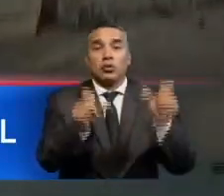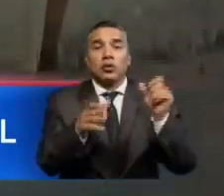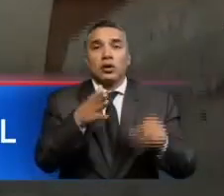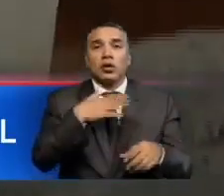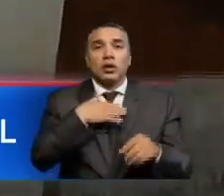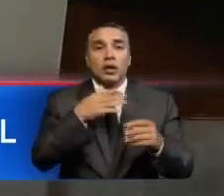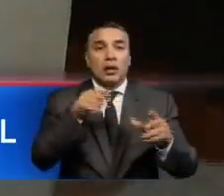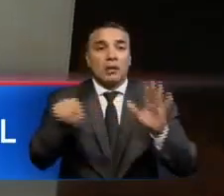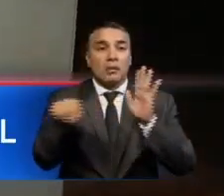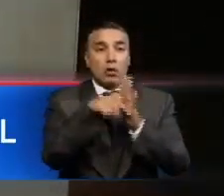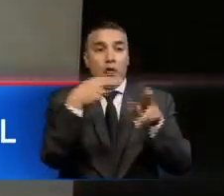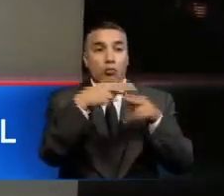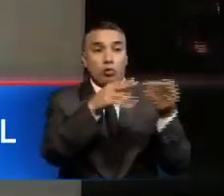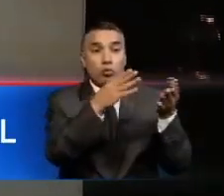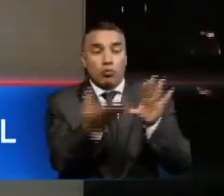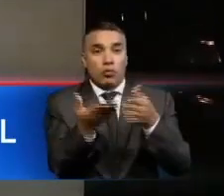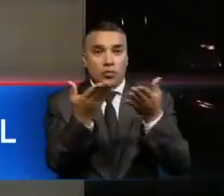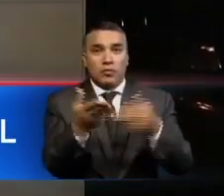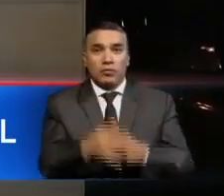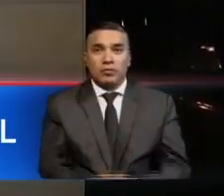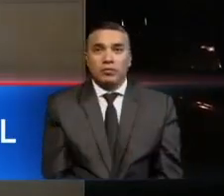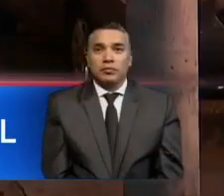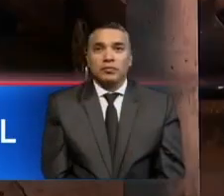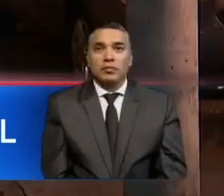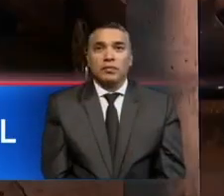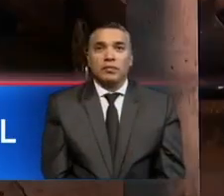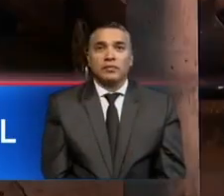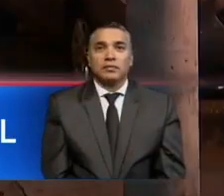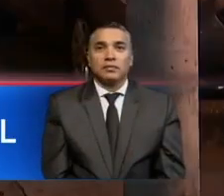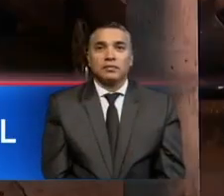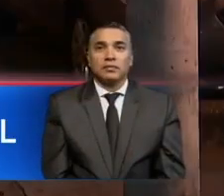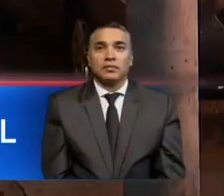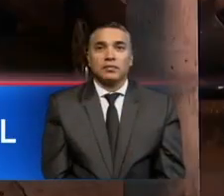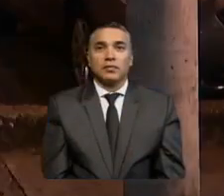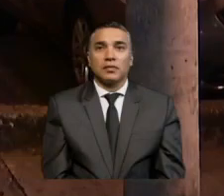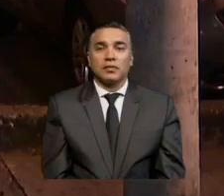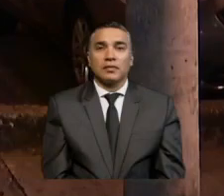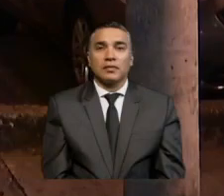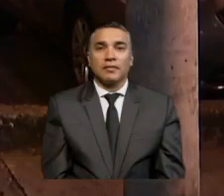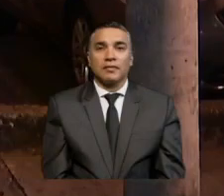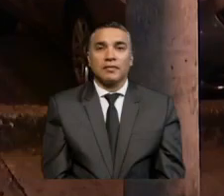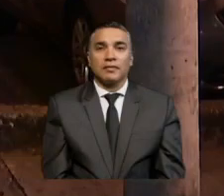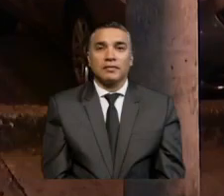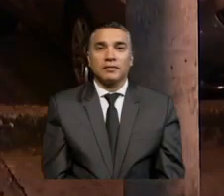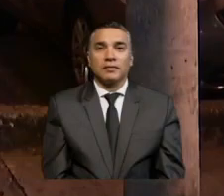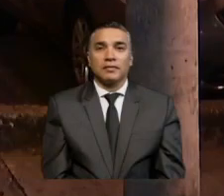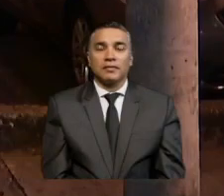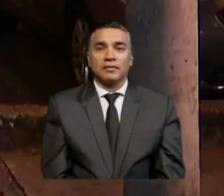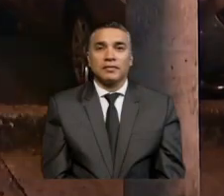estado amenazados. Leonardo Flores, TC Televisión.